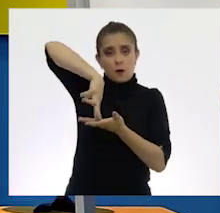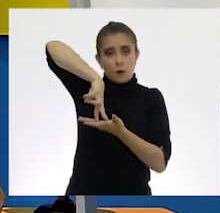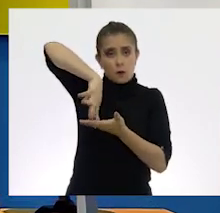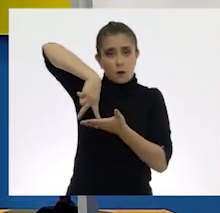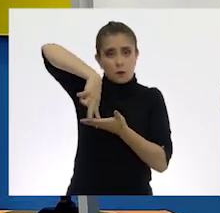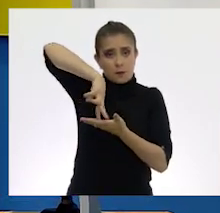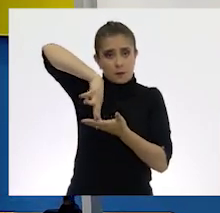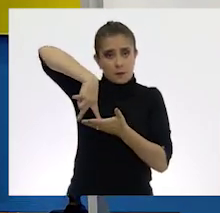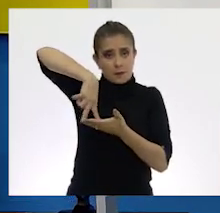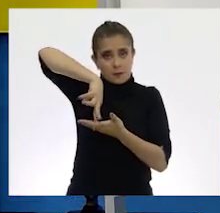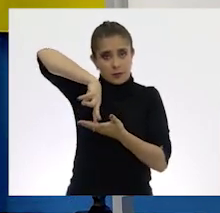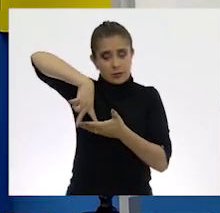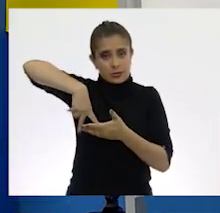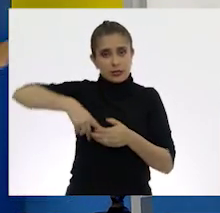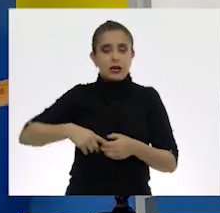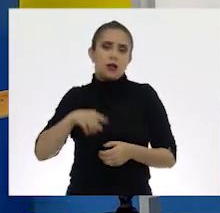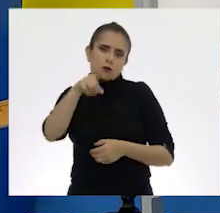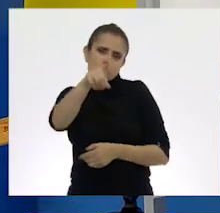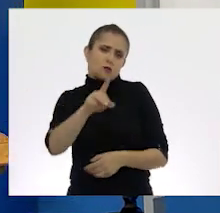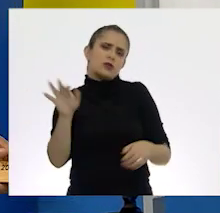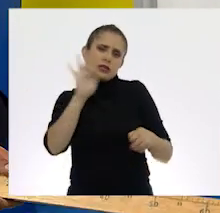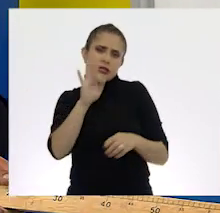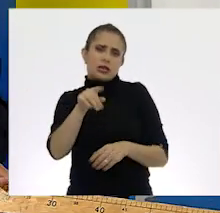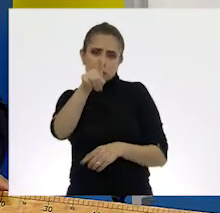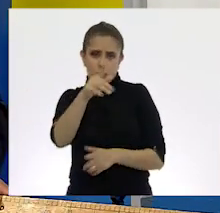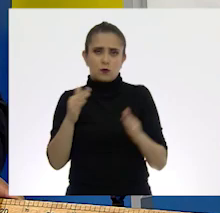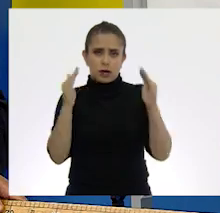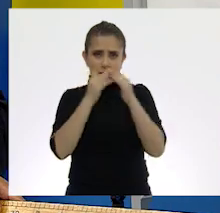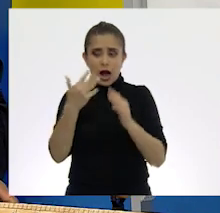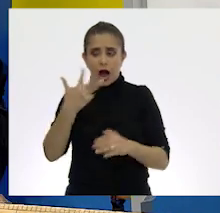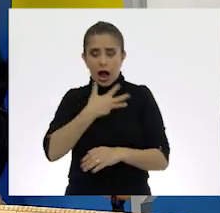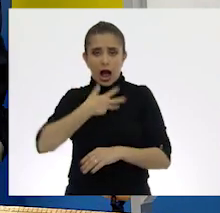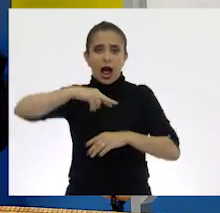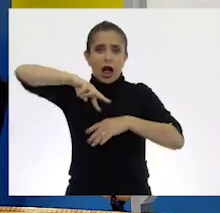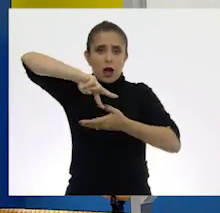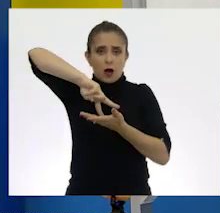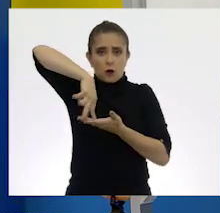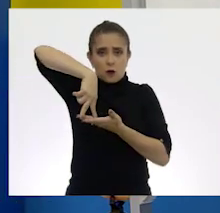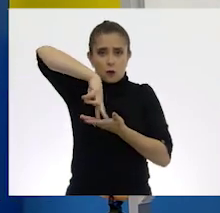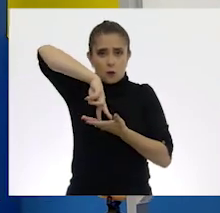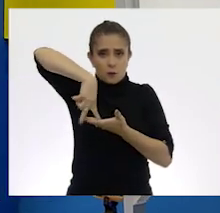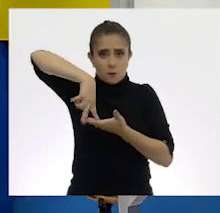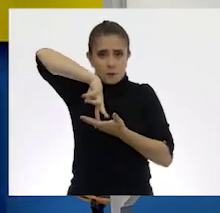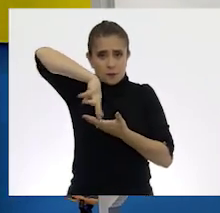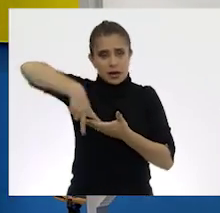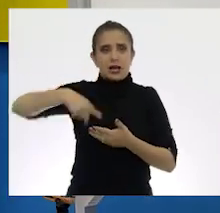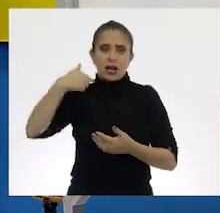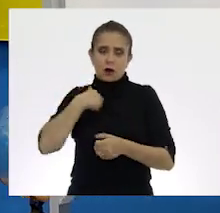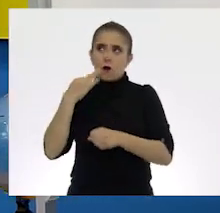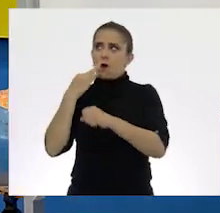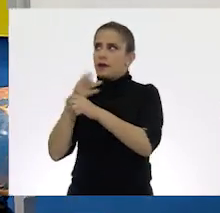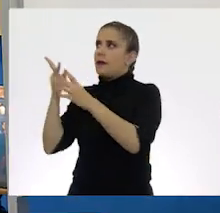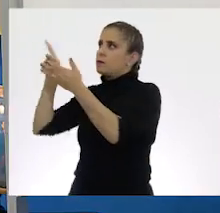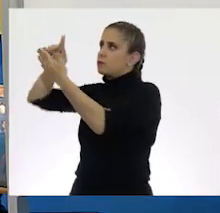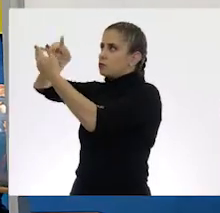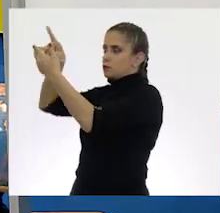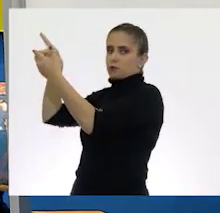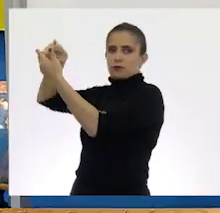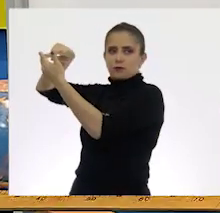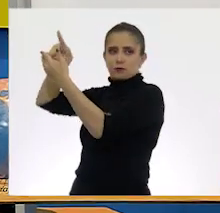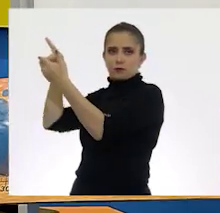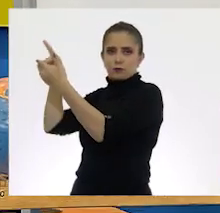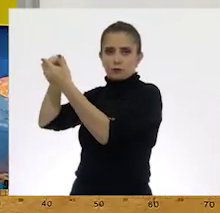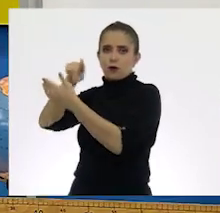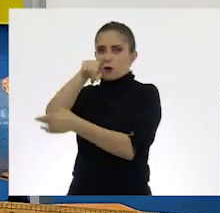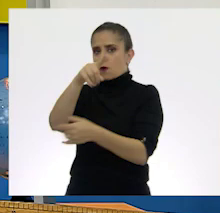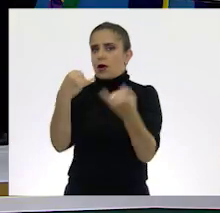alumnos seguramente tienen un compás. Yo voy a utilizar este que es para uso de pizarrón. Y si me ayudas a sostenerlo